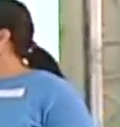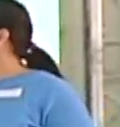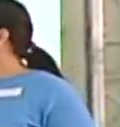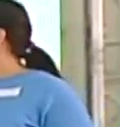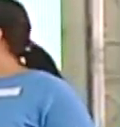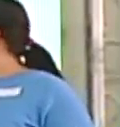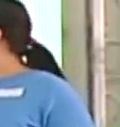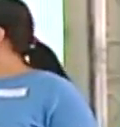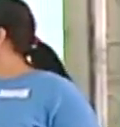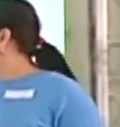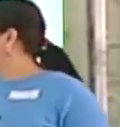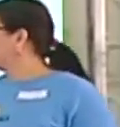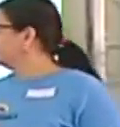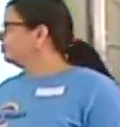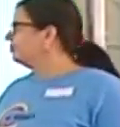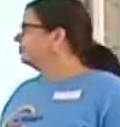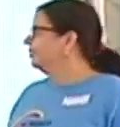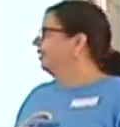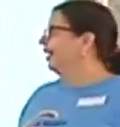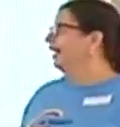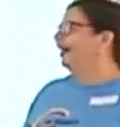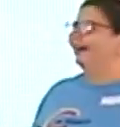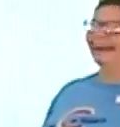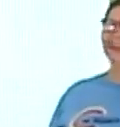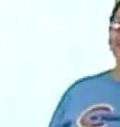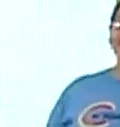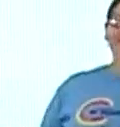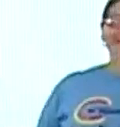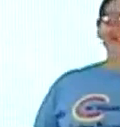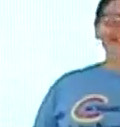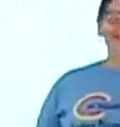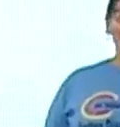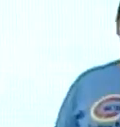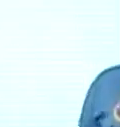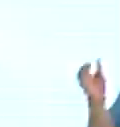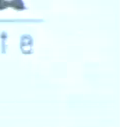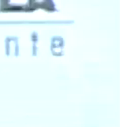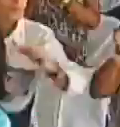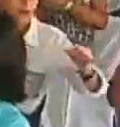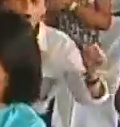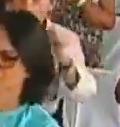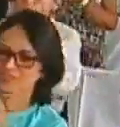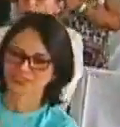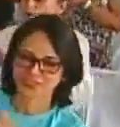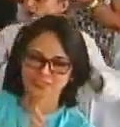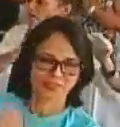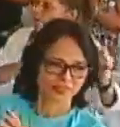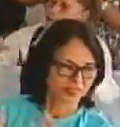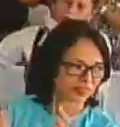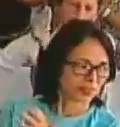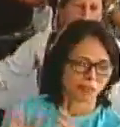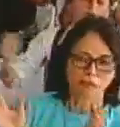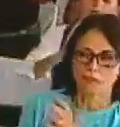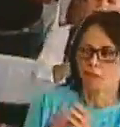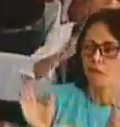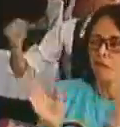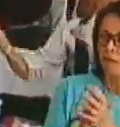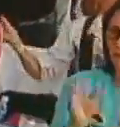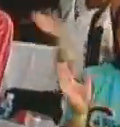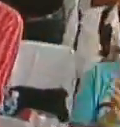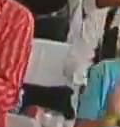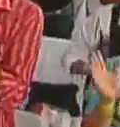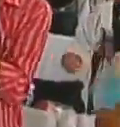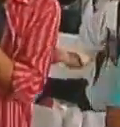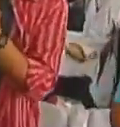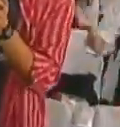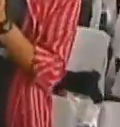364 estarán representados en el ámbito territorial e incluso en el ámbito sectorial, allí incluidos el